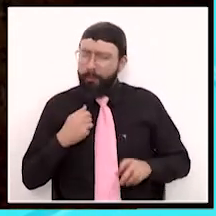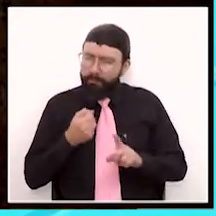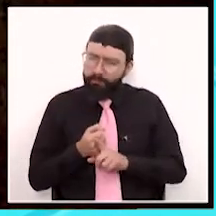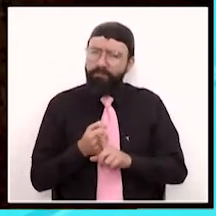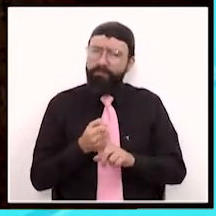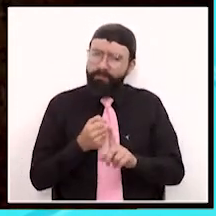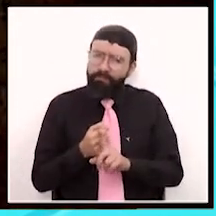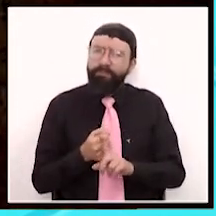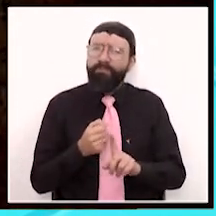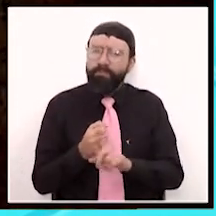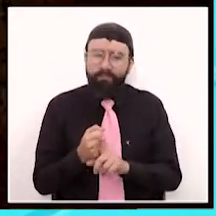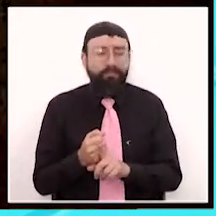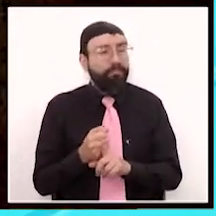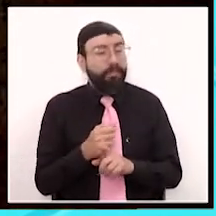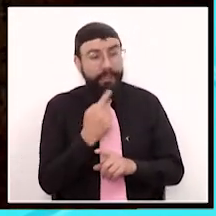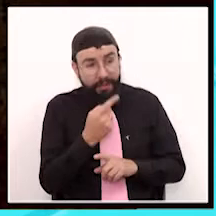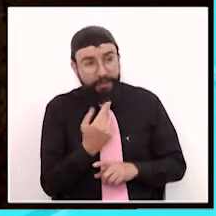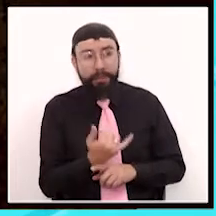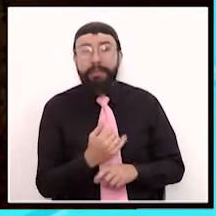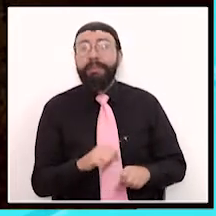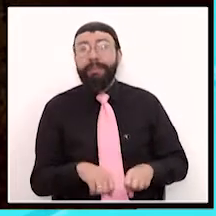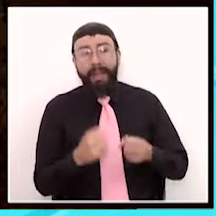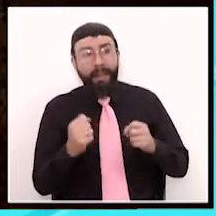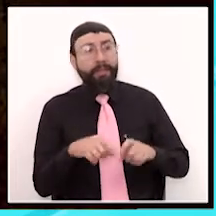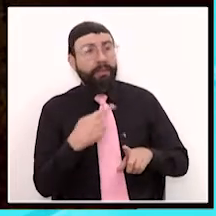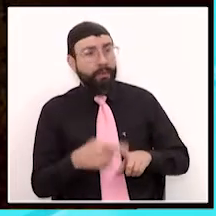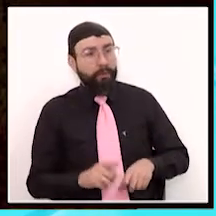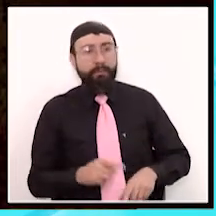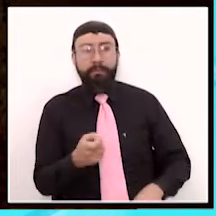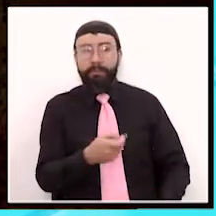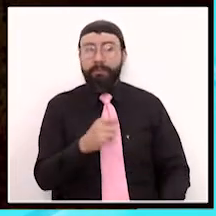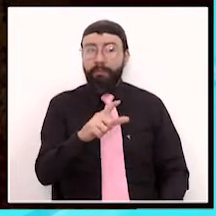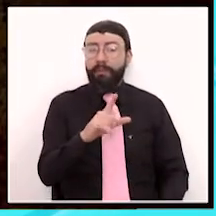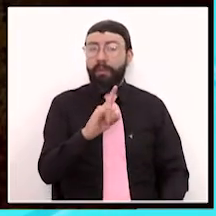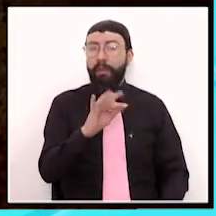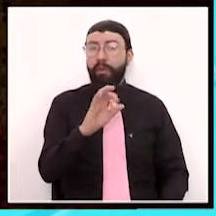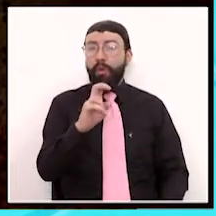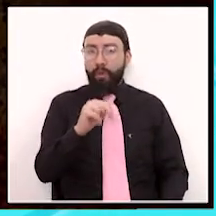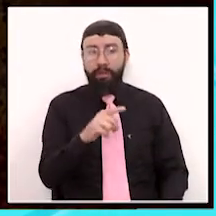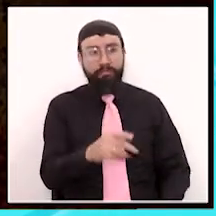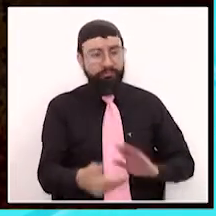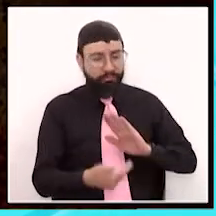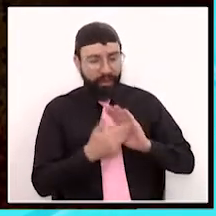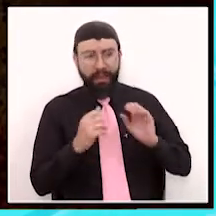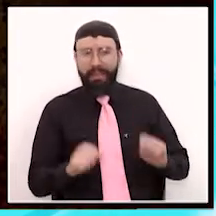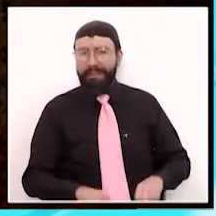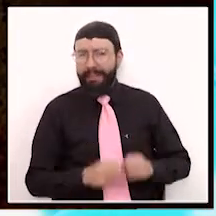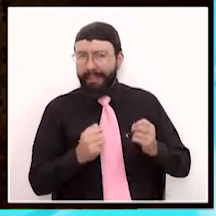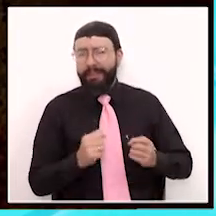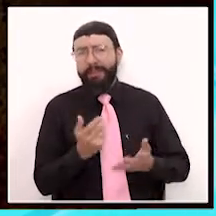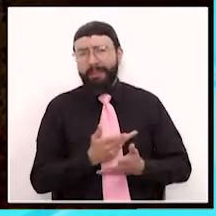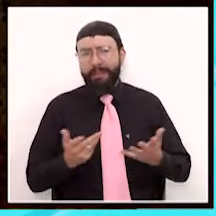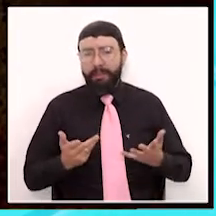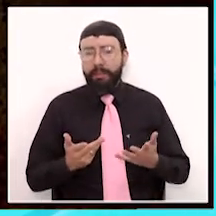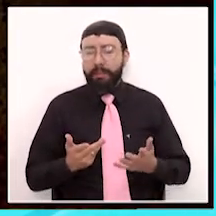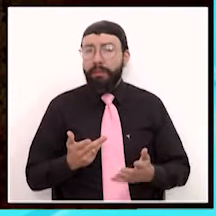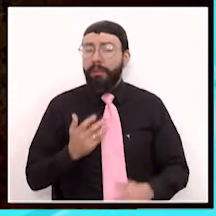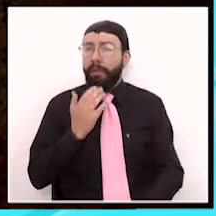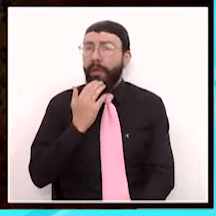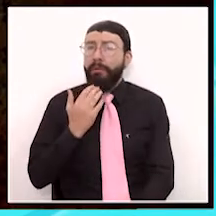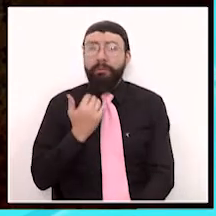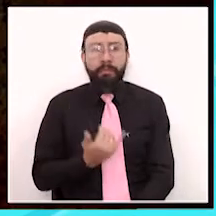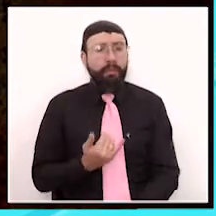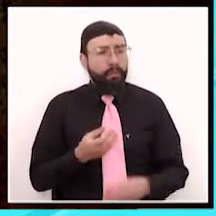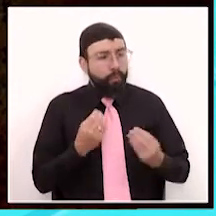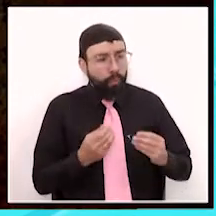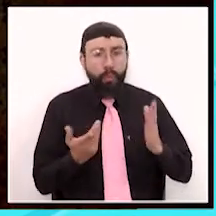insistente en los daños que nos genera el gluten para la salud en general. De hecho, muchos estudios que